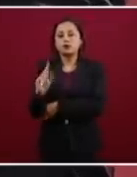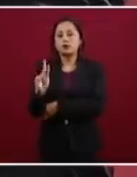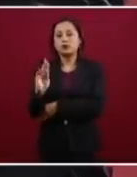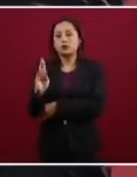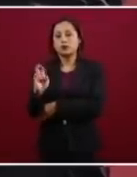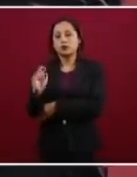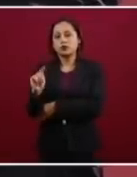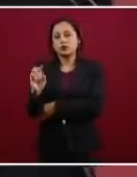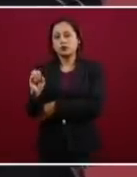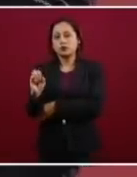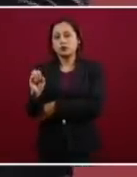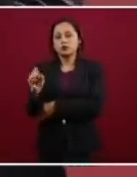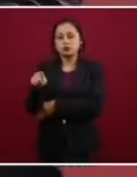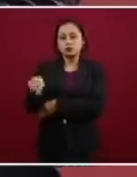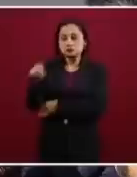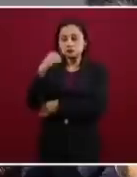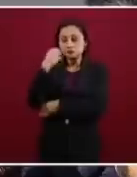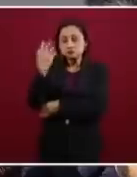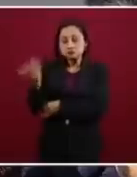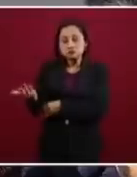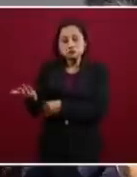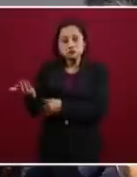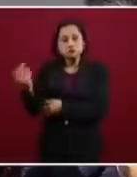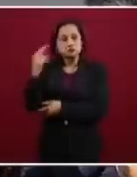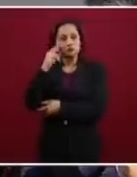por si quieren verme